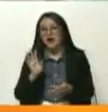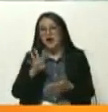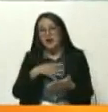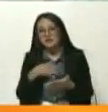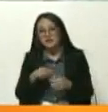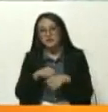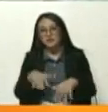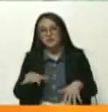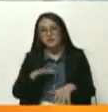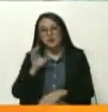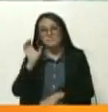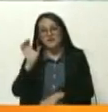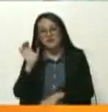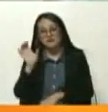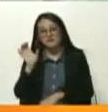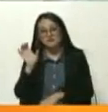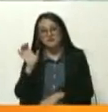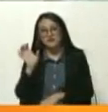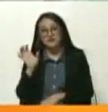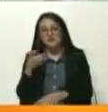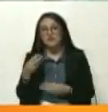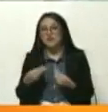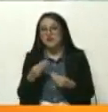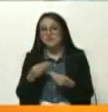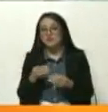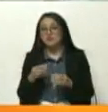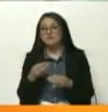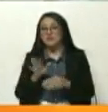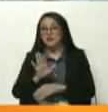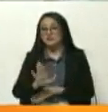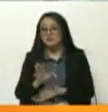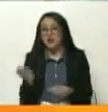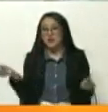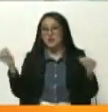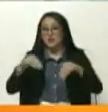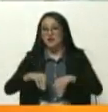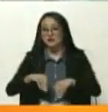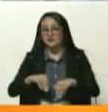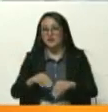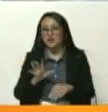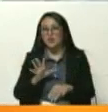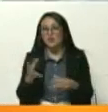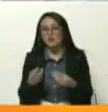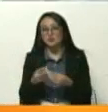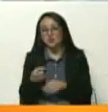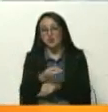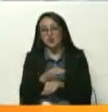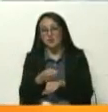la estructura de los países garantes, lo haremos en la mesa de acuerdo con el gobierno.